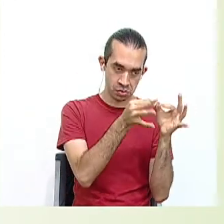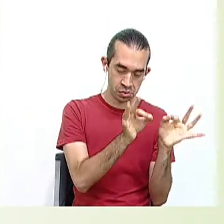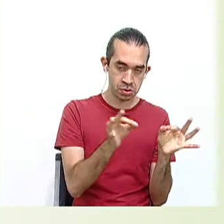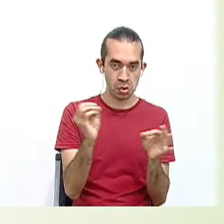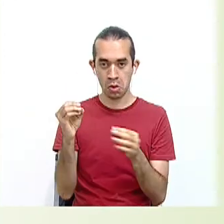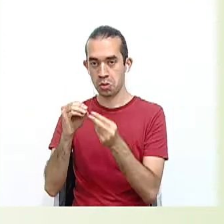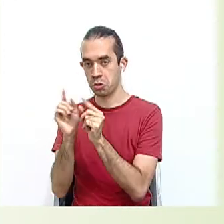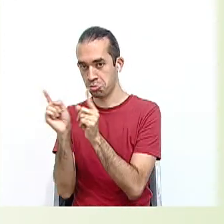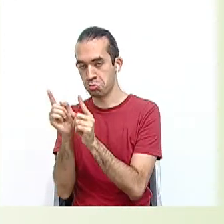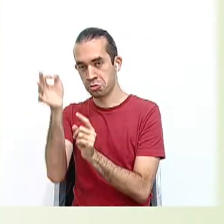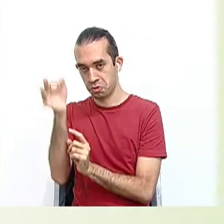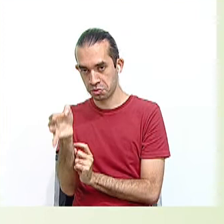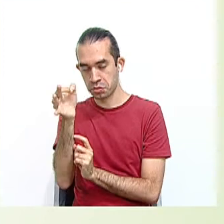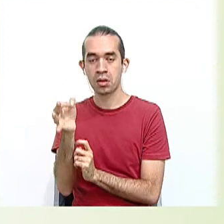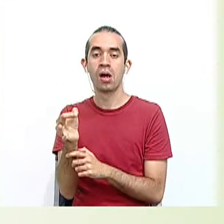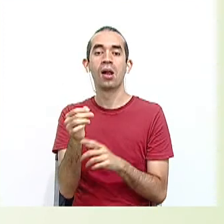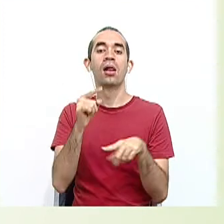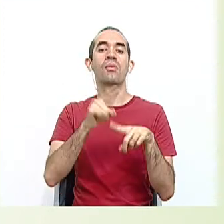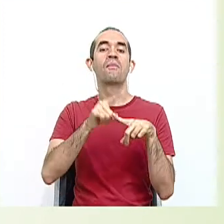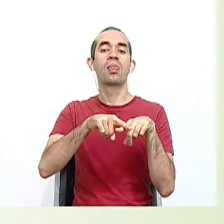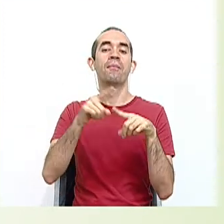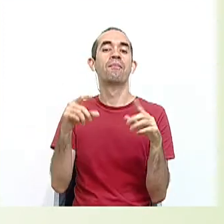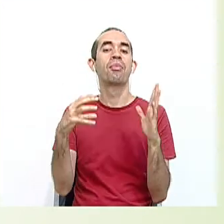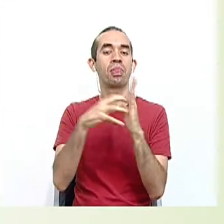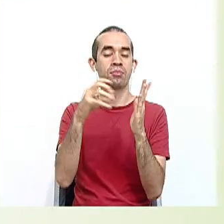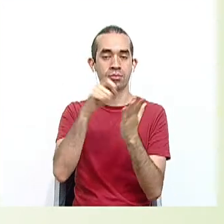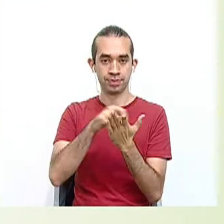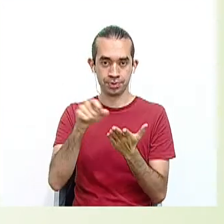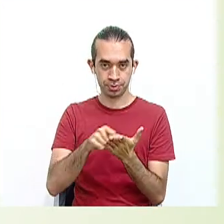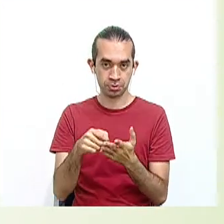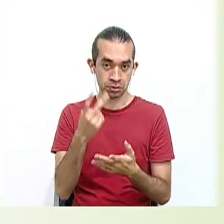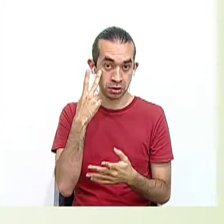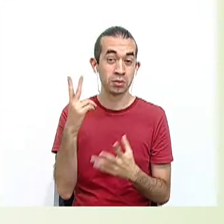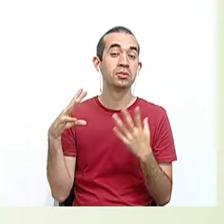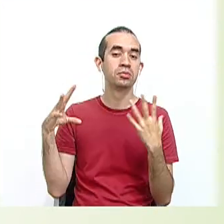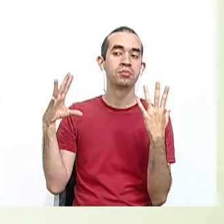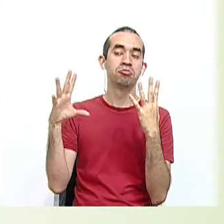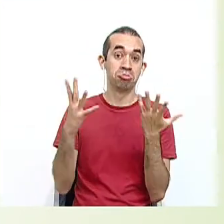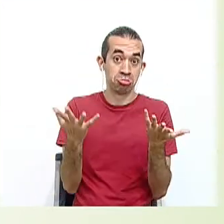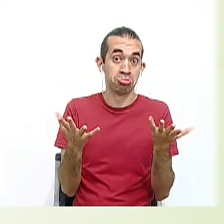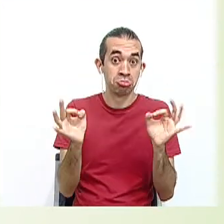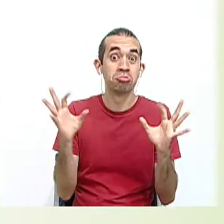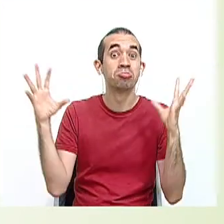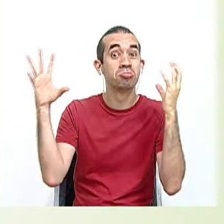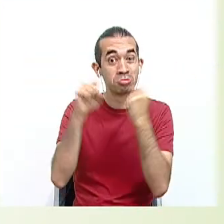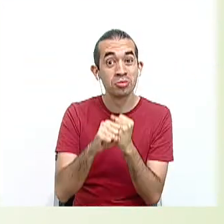escritos. ¿Qué les parece si hacemos una recapitulación?